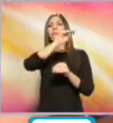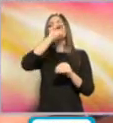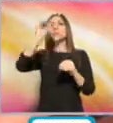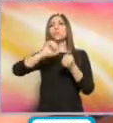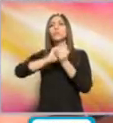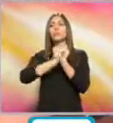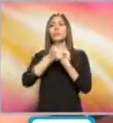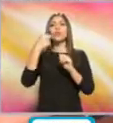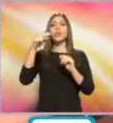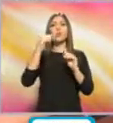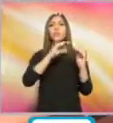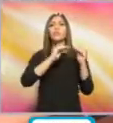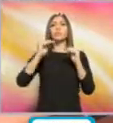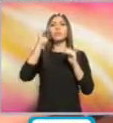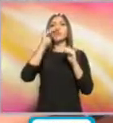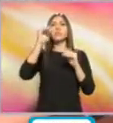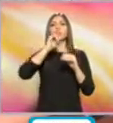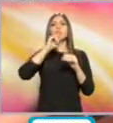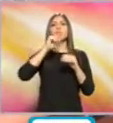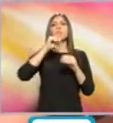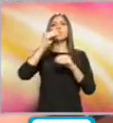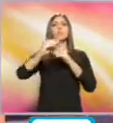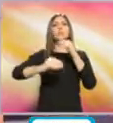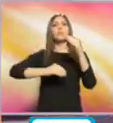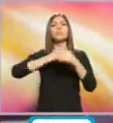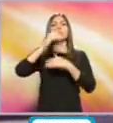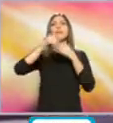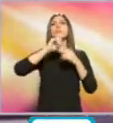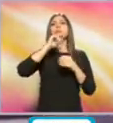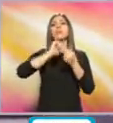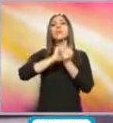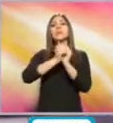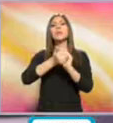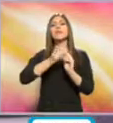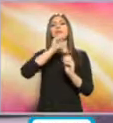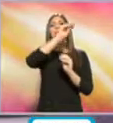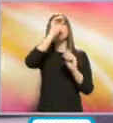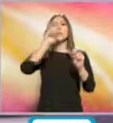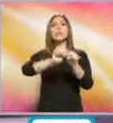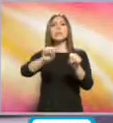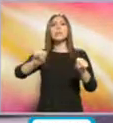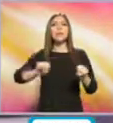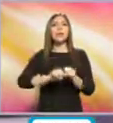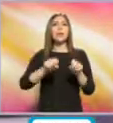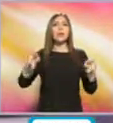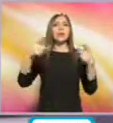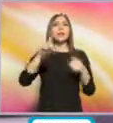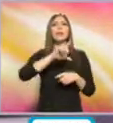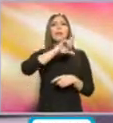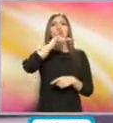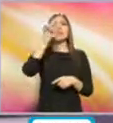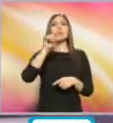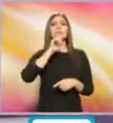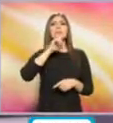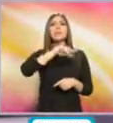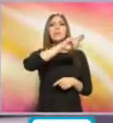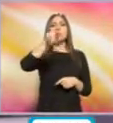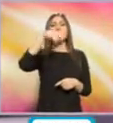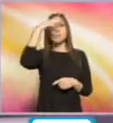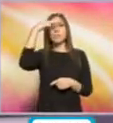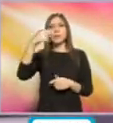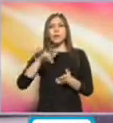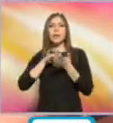y entonces esta misma bolita de nieve vaya juntando, se presente en salas comerciales y entonces los mismos